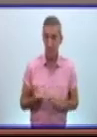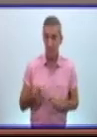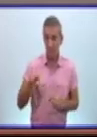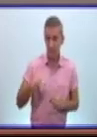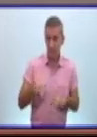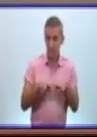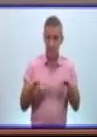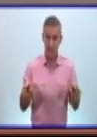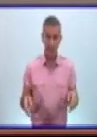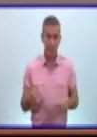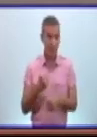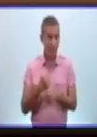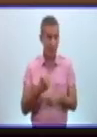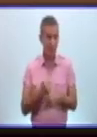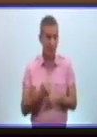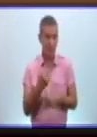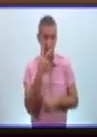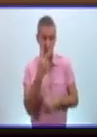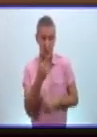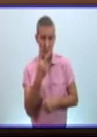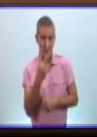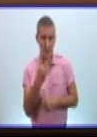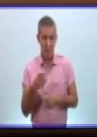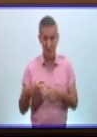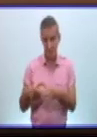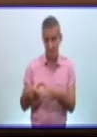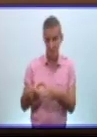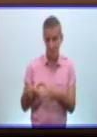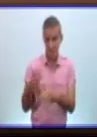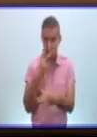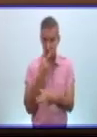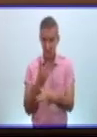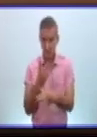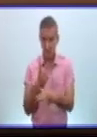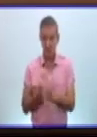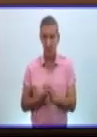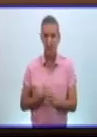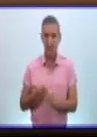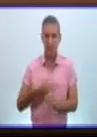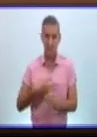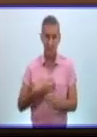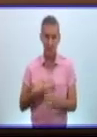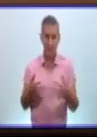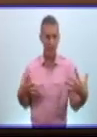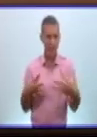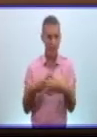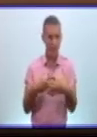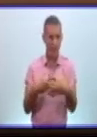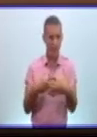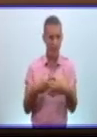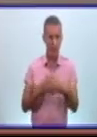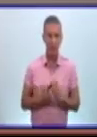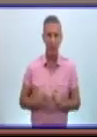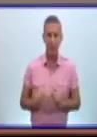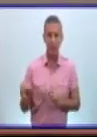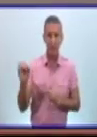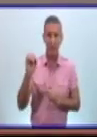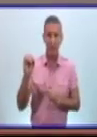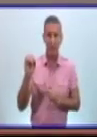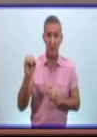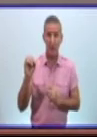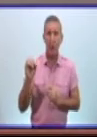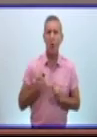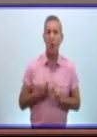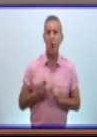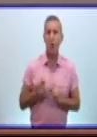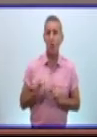trabajo, observen en este vidrio reloj que ya tenemos una mezcla de octazufre y hierro.